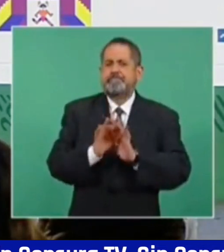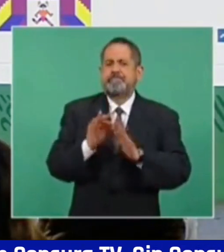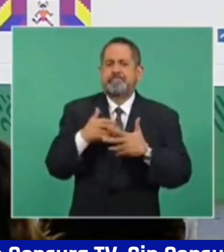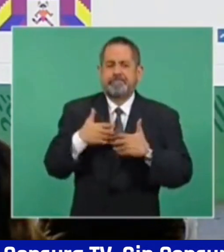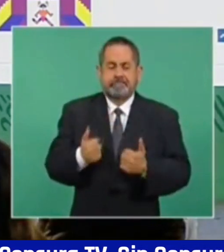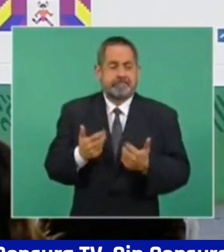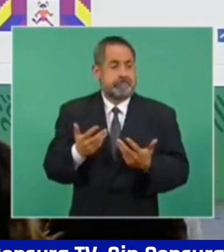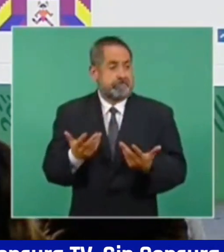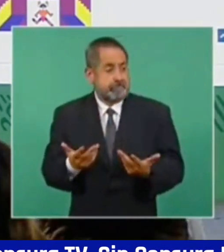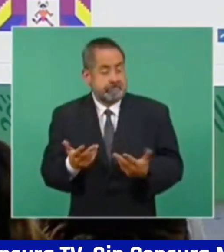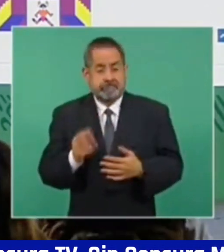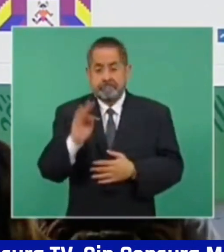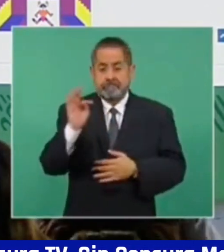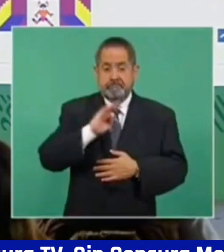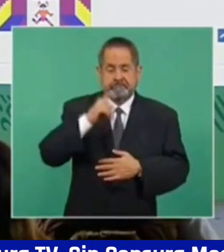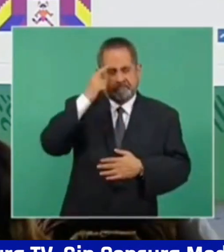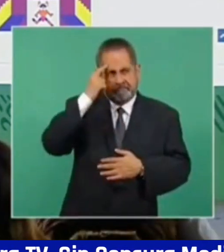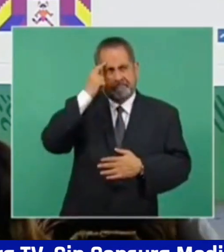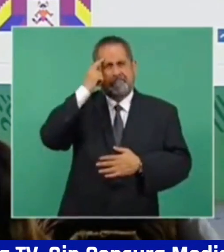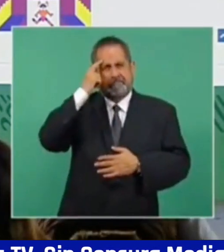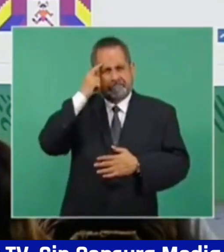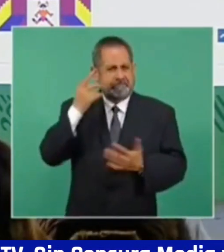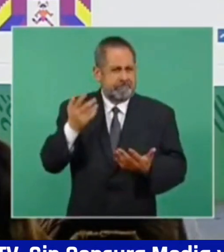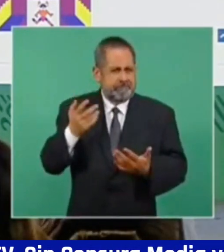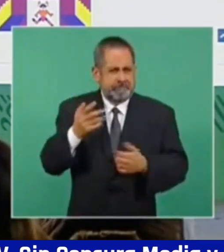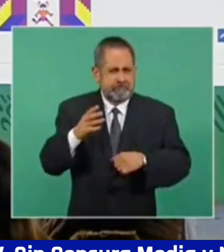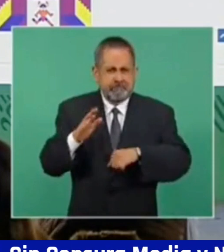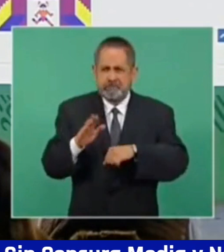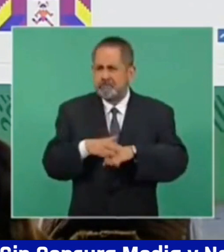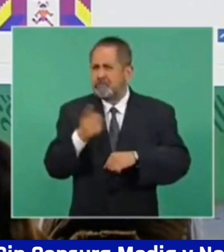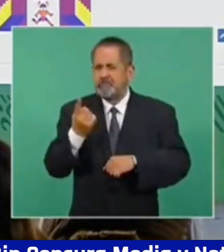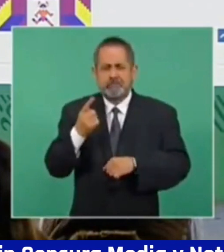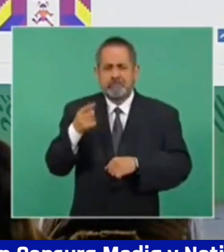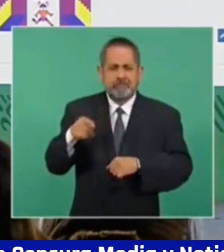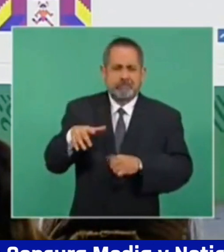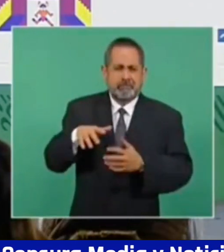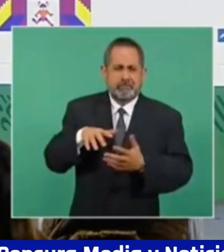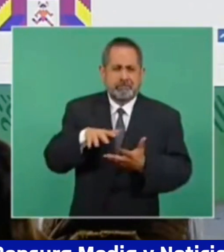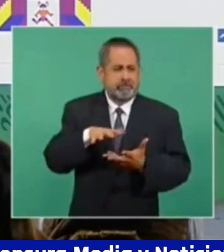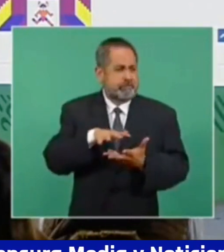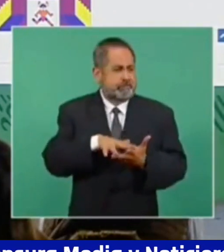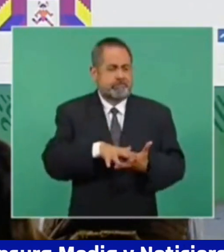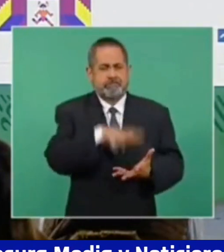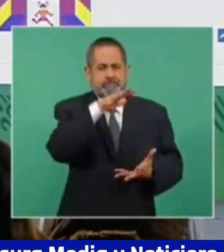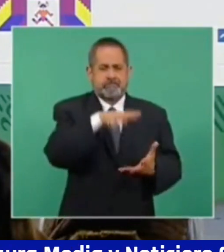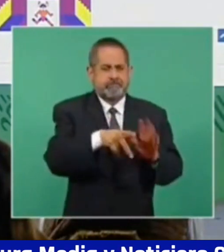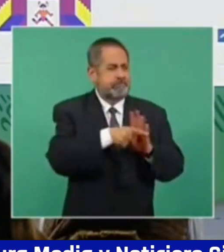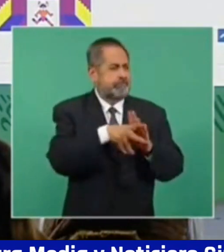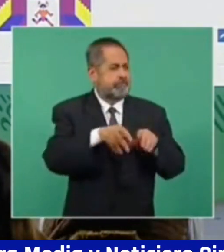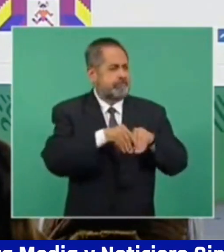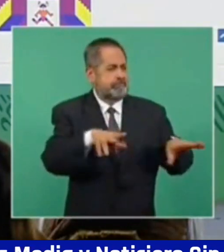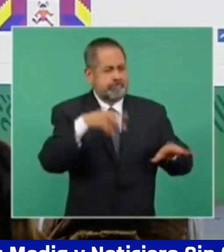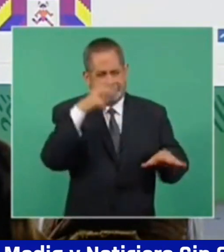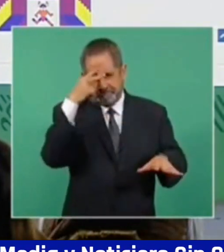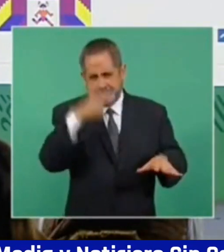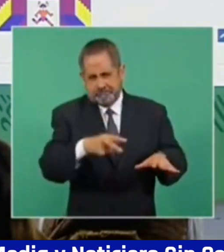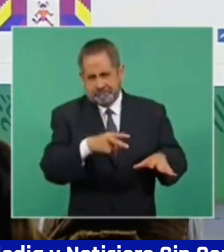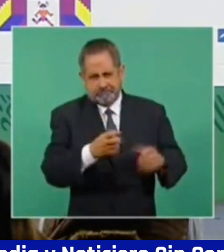Pasan por preguntarse de entrada por qué una mayoría de la prensa mexicana